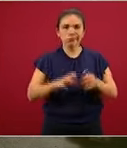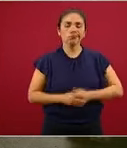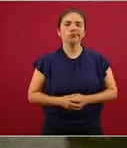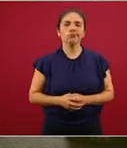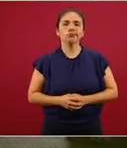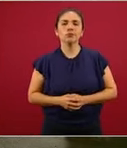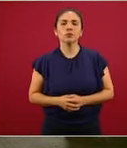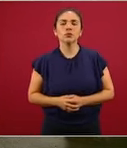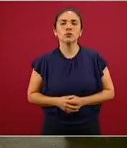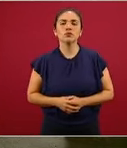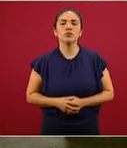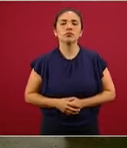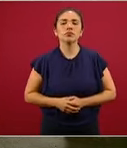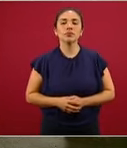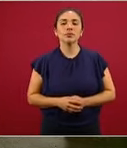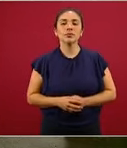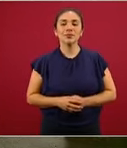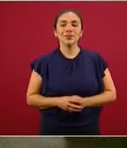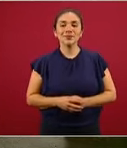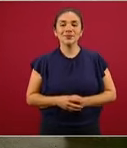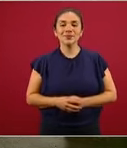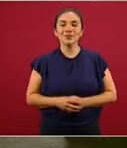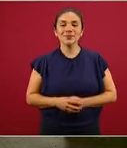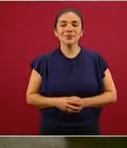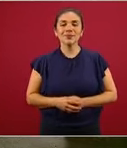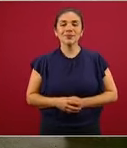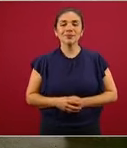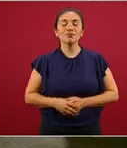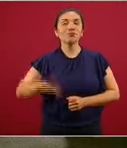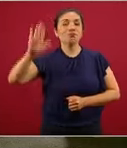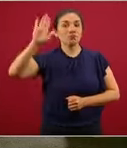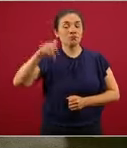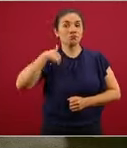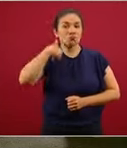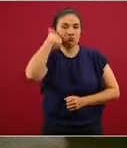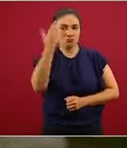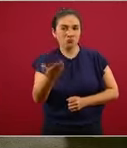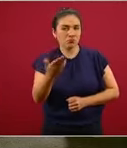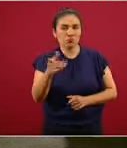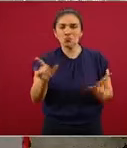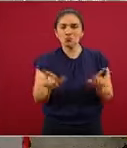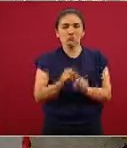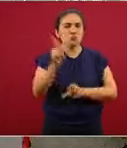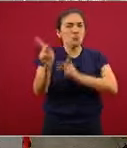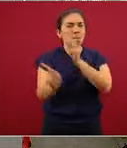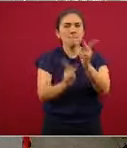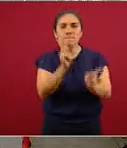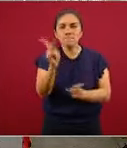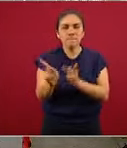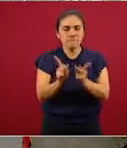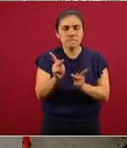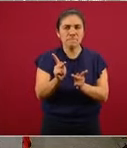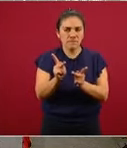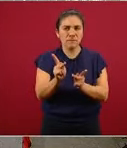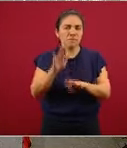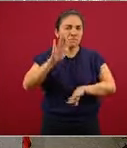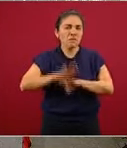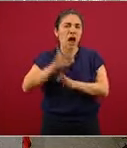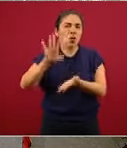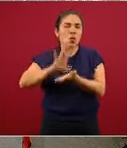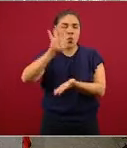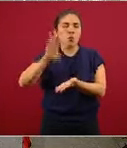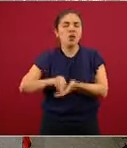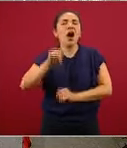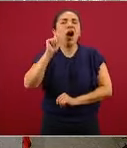a Sonora. Bueno, yo quiero hacer una pregunta un poco global, por favor,